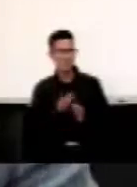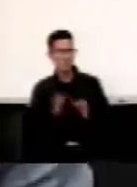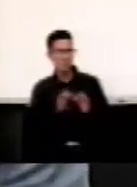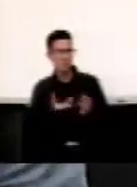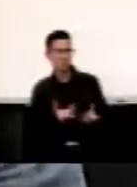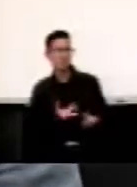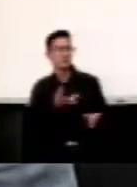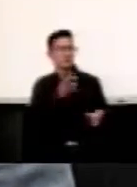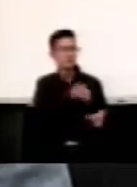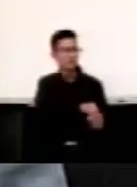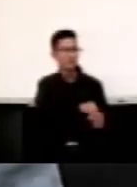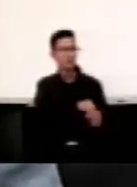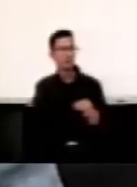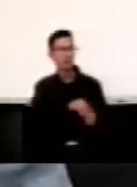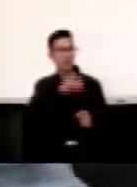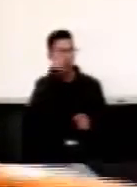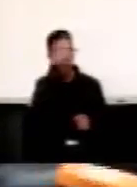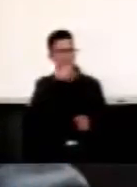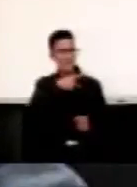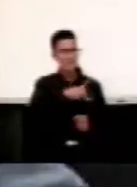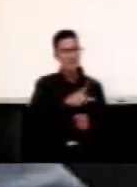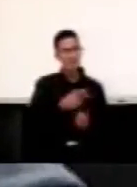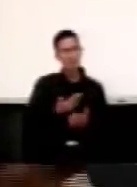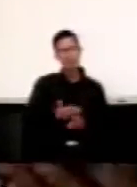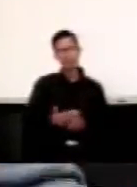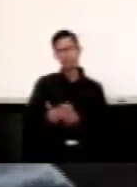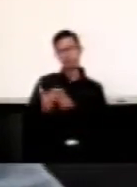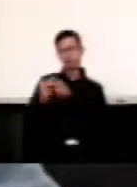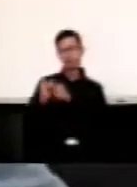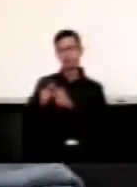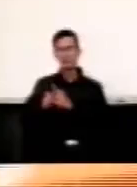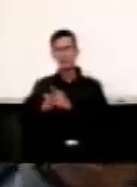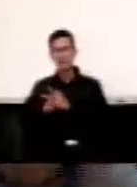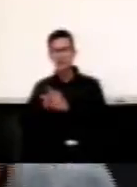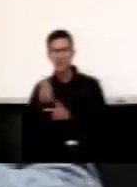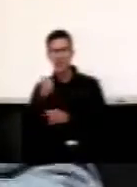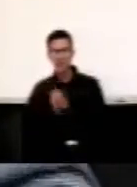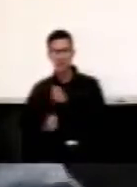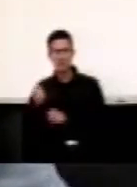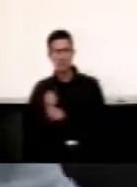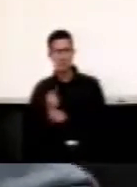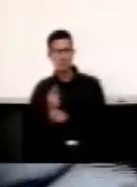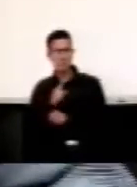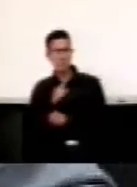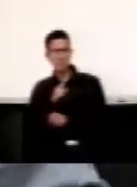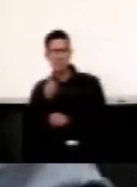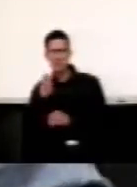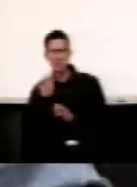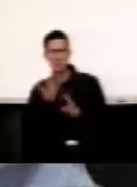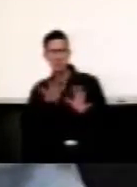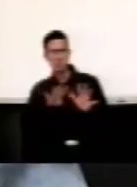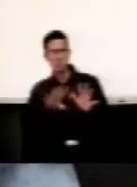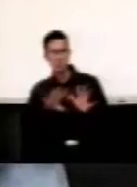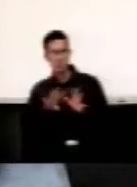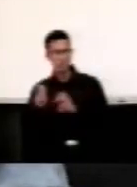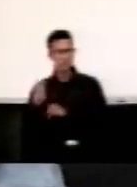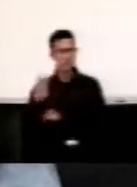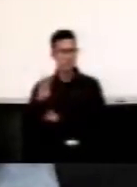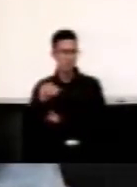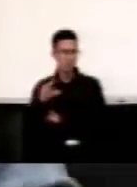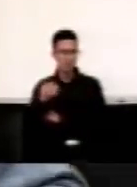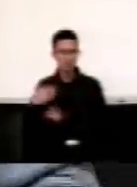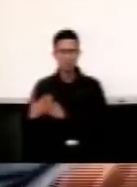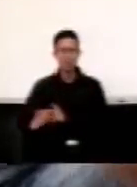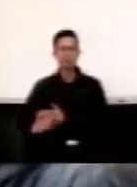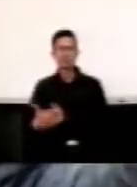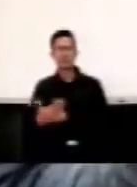recorrido prácticamente desde los inicios de la transición en los años 90 hasta las elecciones del 2018. Entonces,